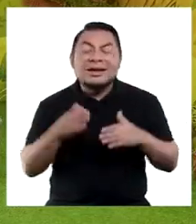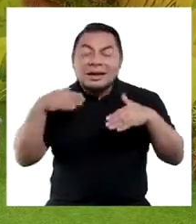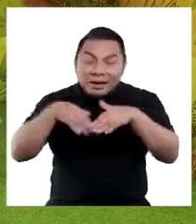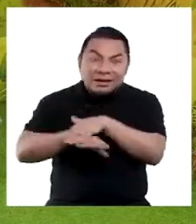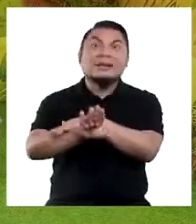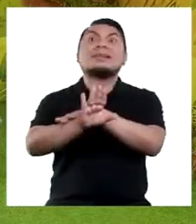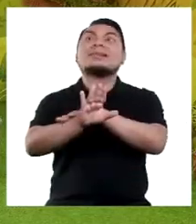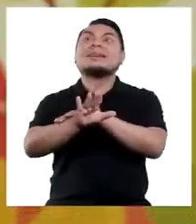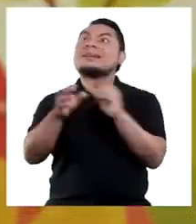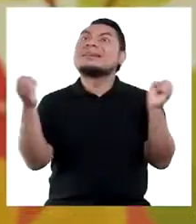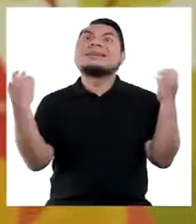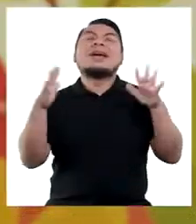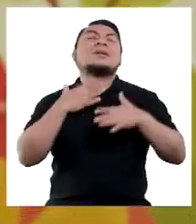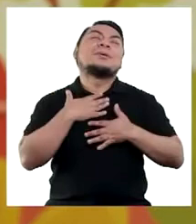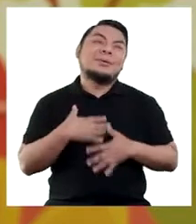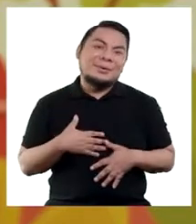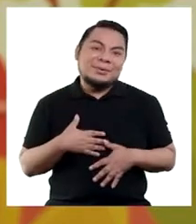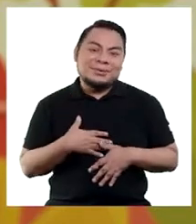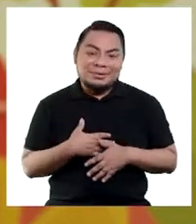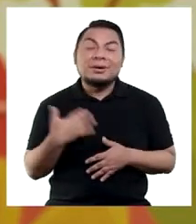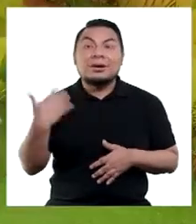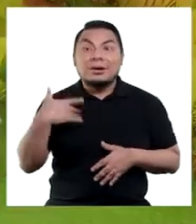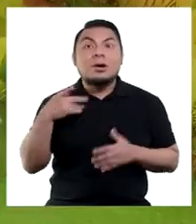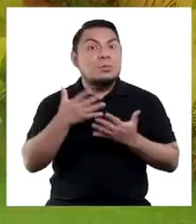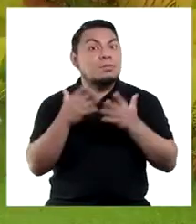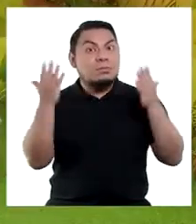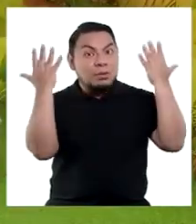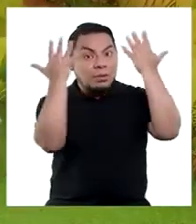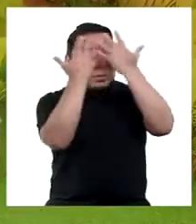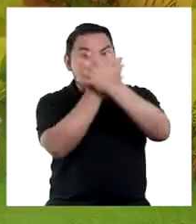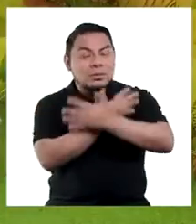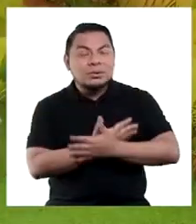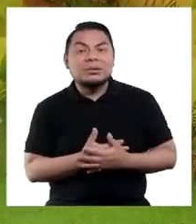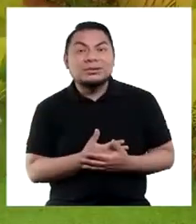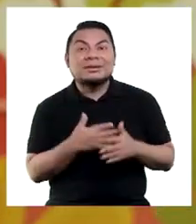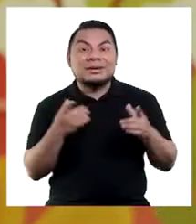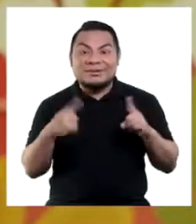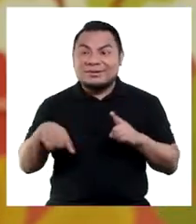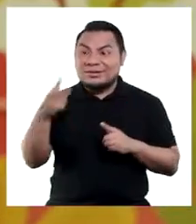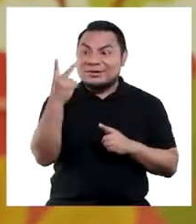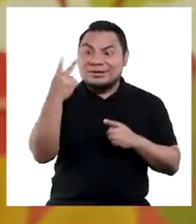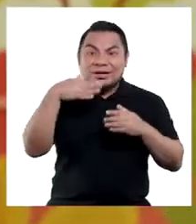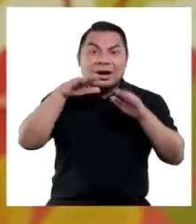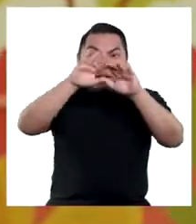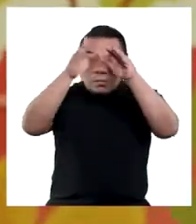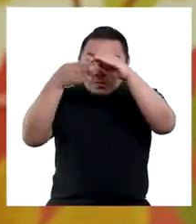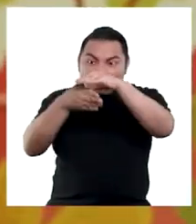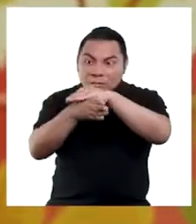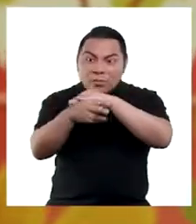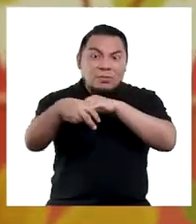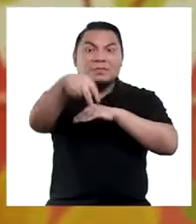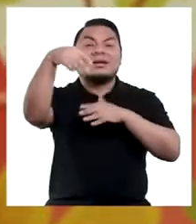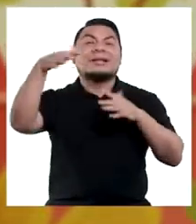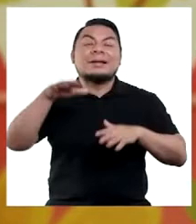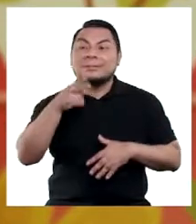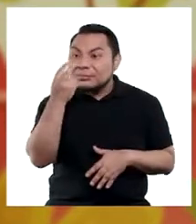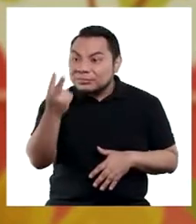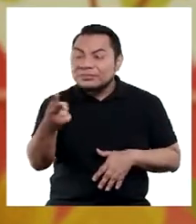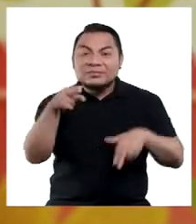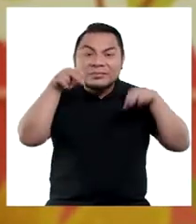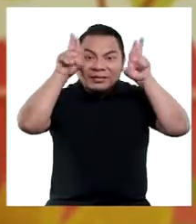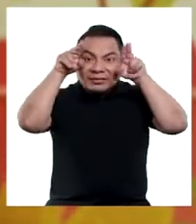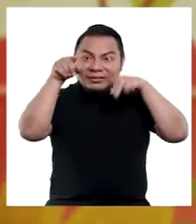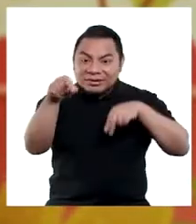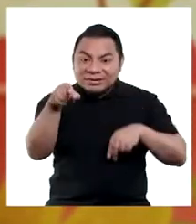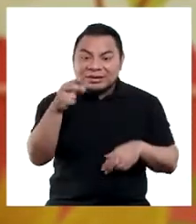logramos salir y estaba muy oscuro cuando lograron salir de la cueva dieron al